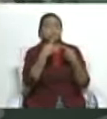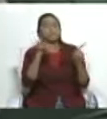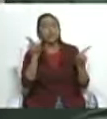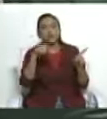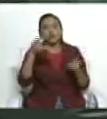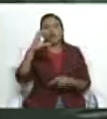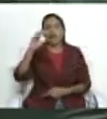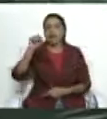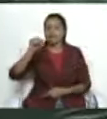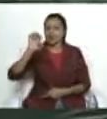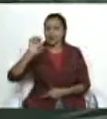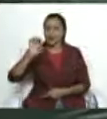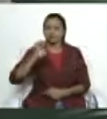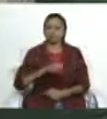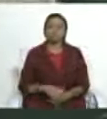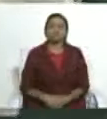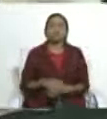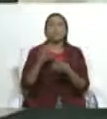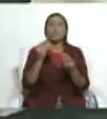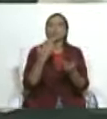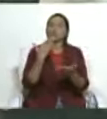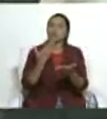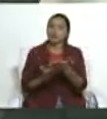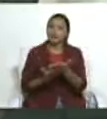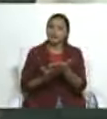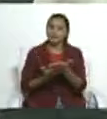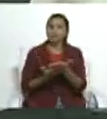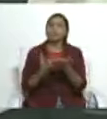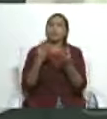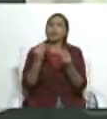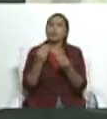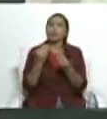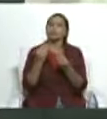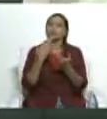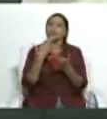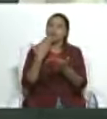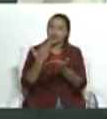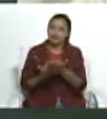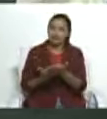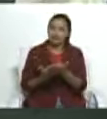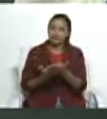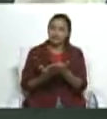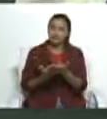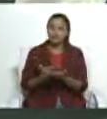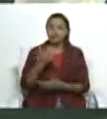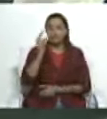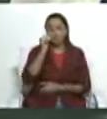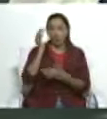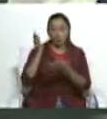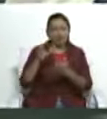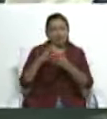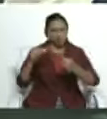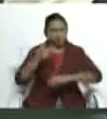transmitir el poder electoral. Muchas gracias, rector, presidente Elvis